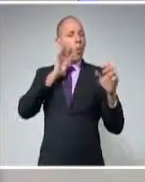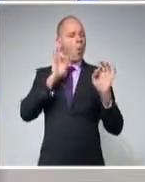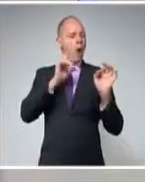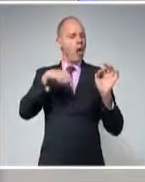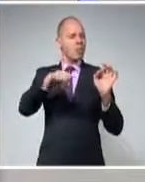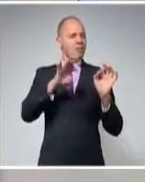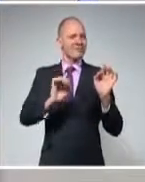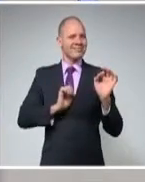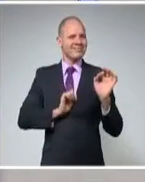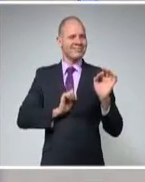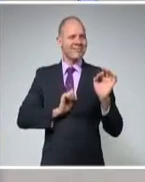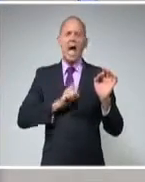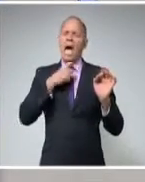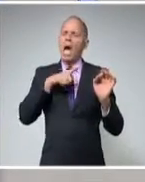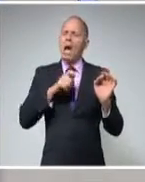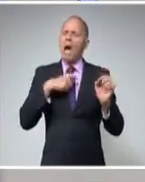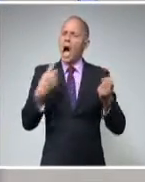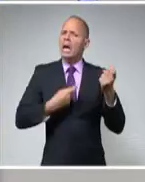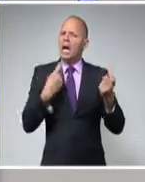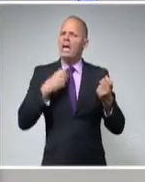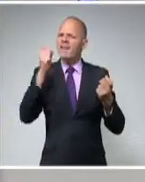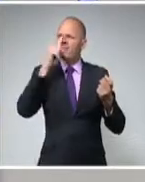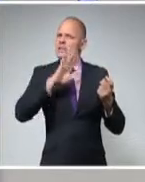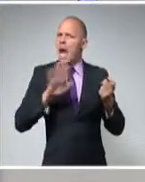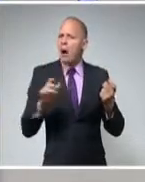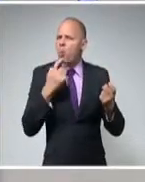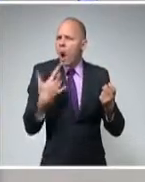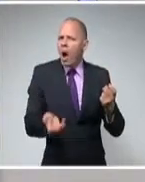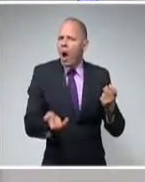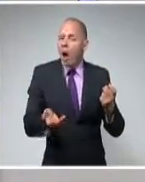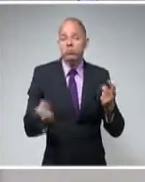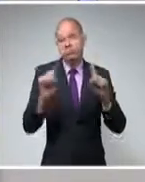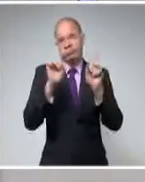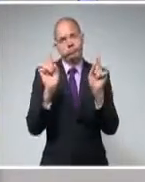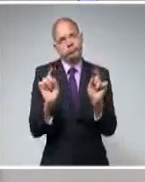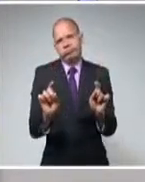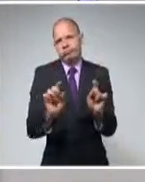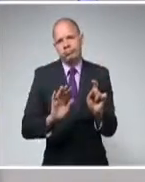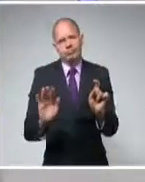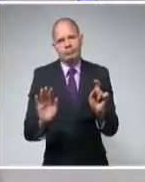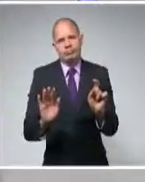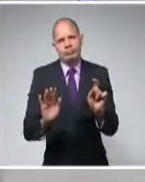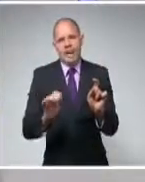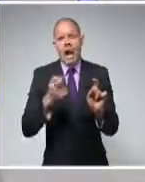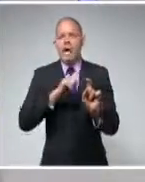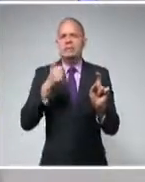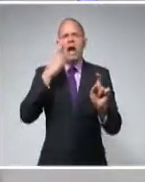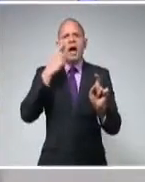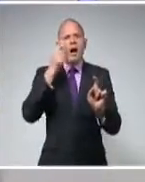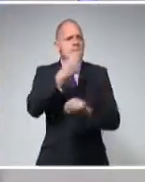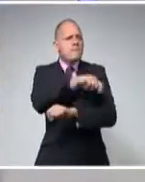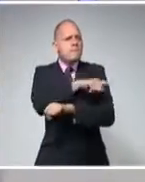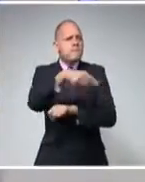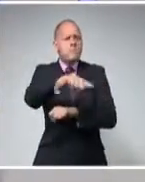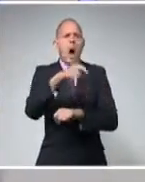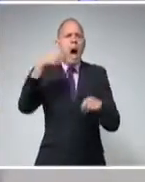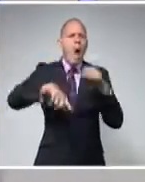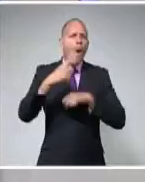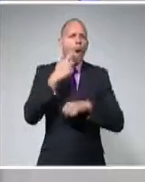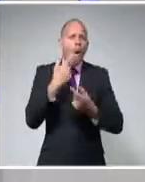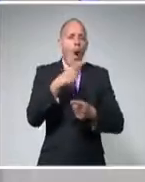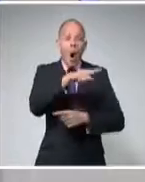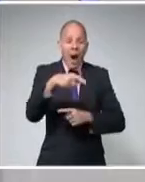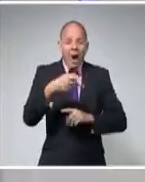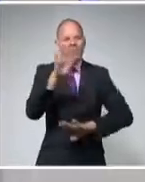cuándo acabará el conflicto, pero esta década de guerra importada ha demostrado que los sirios solo tienen como variante su